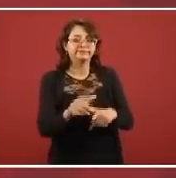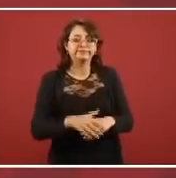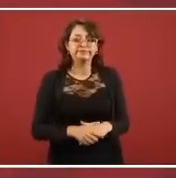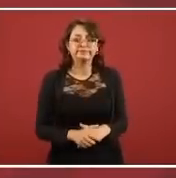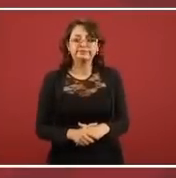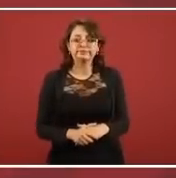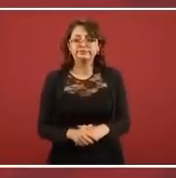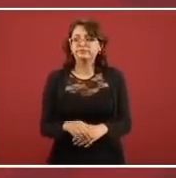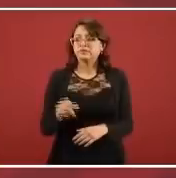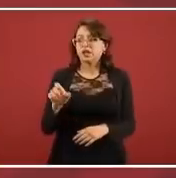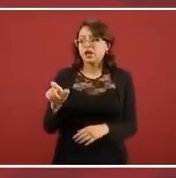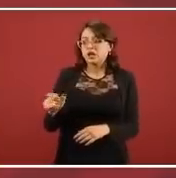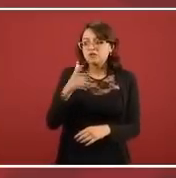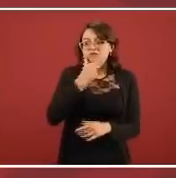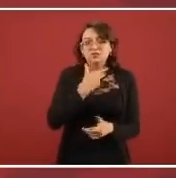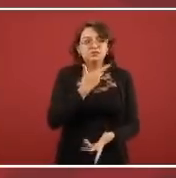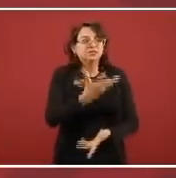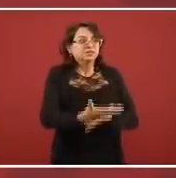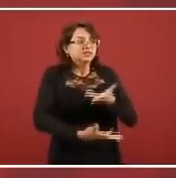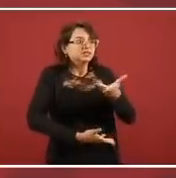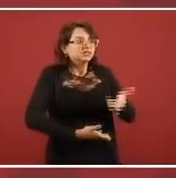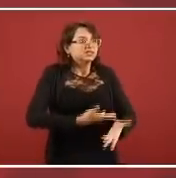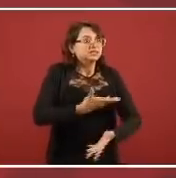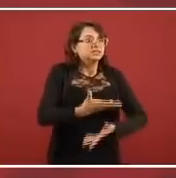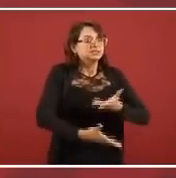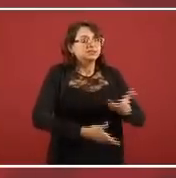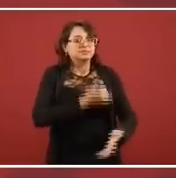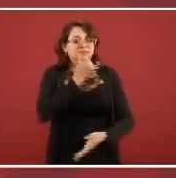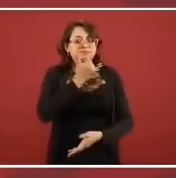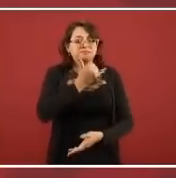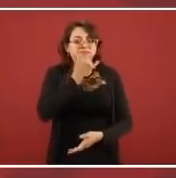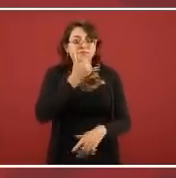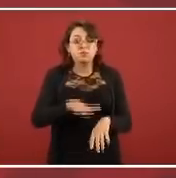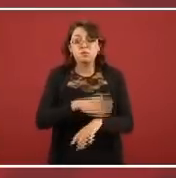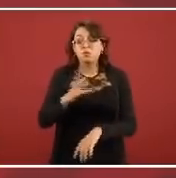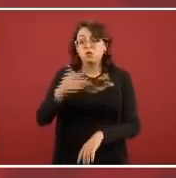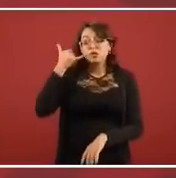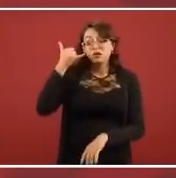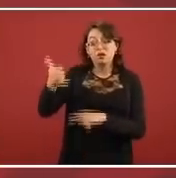Me ofreció él disculpa porque lo amenazaron